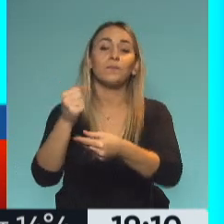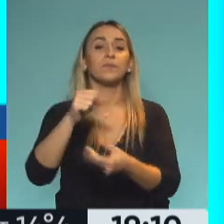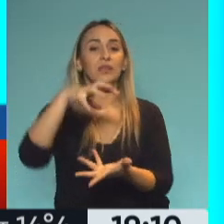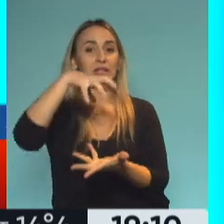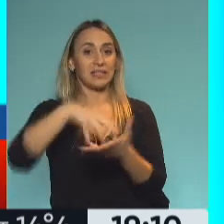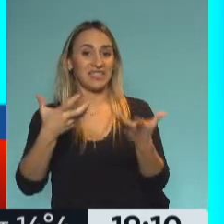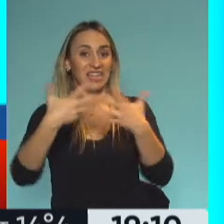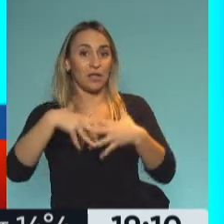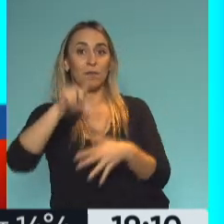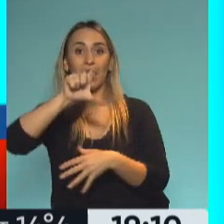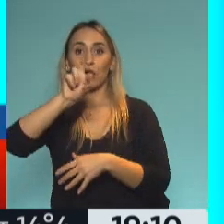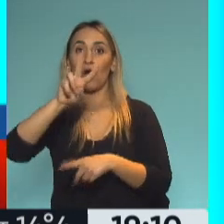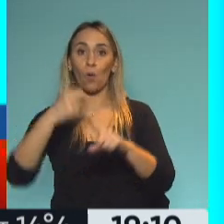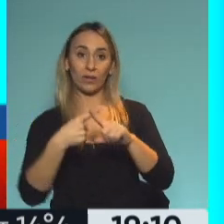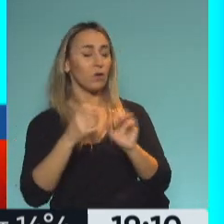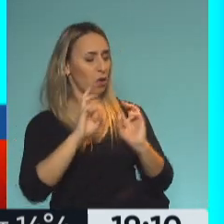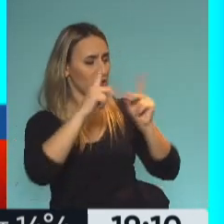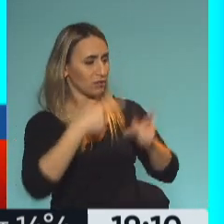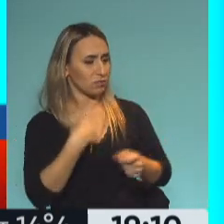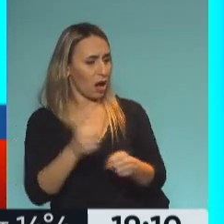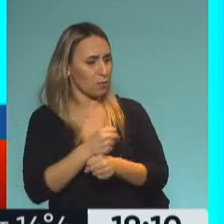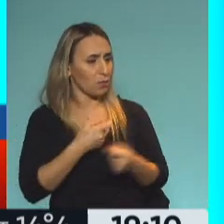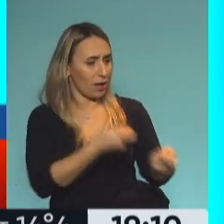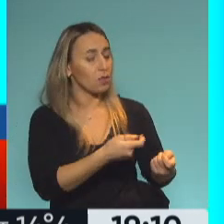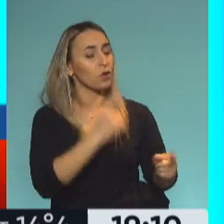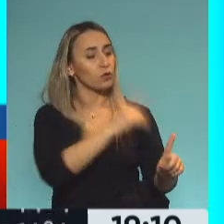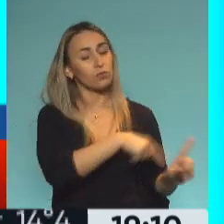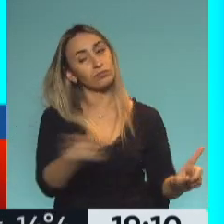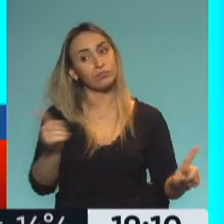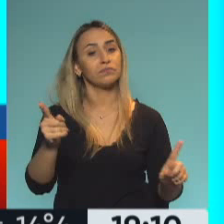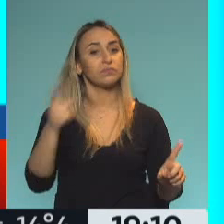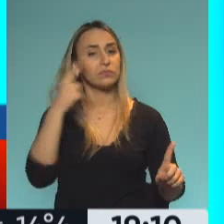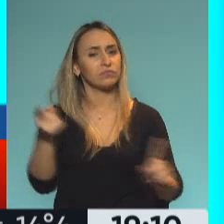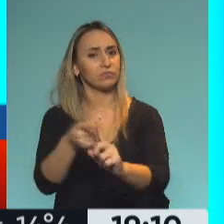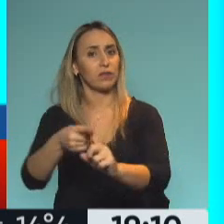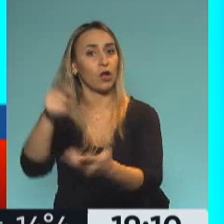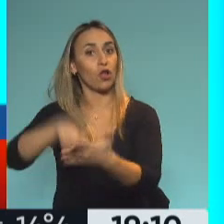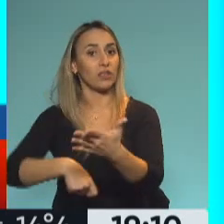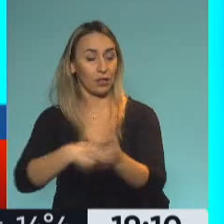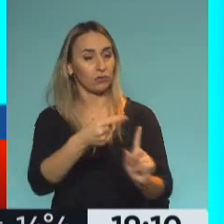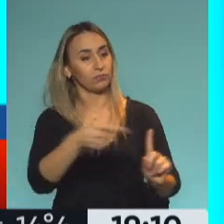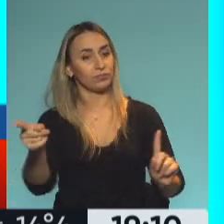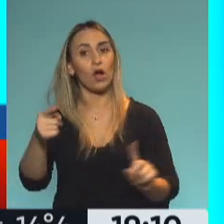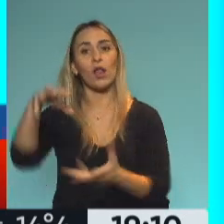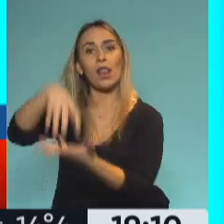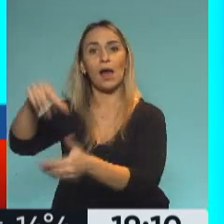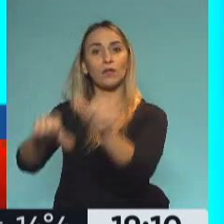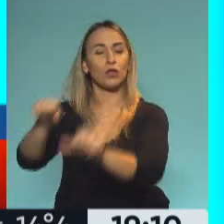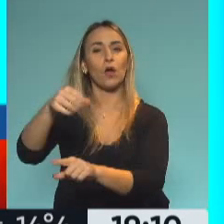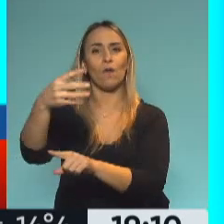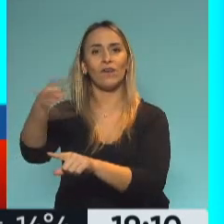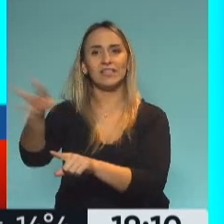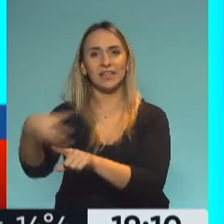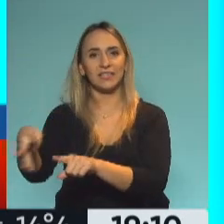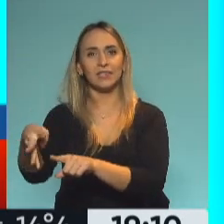bueno, yo te las doy, sentate con Pfizer y arregla el contrato. ¿Qué es lo que pasó? Lo mismo que pasó cuando lo que mantiene trabado